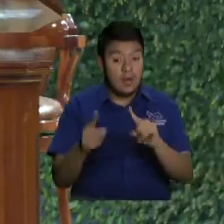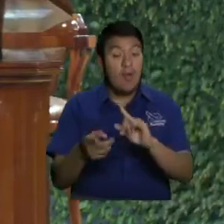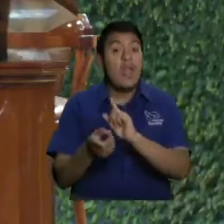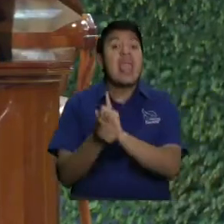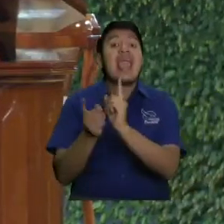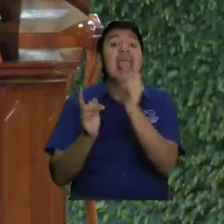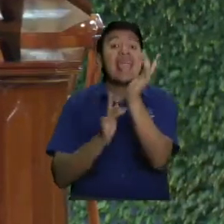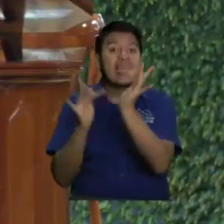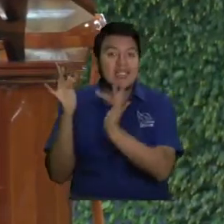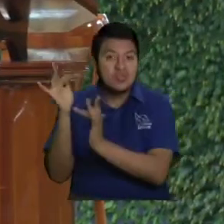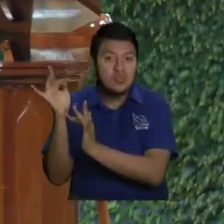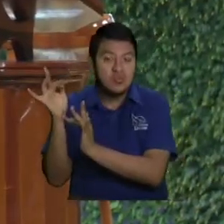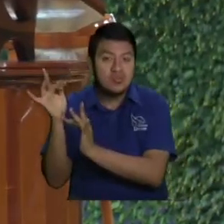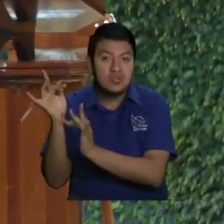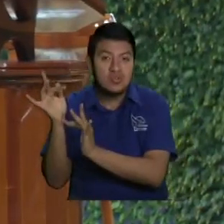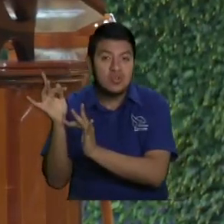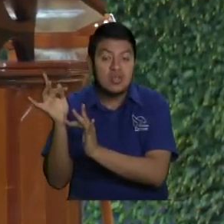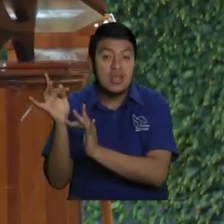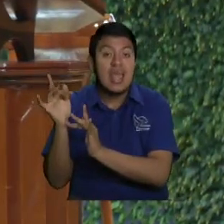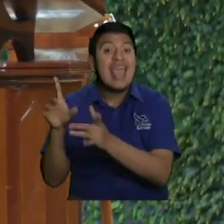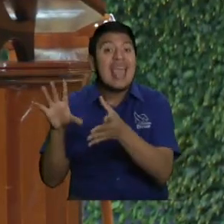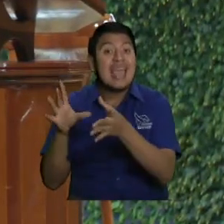vuelve explícitos.